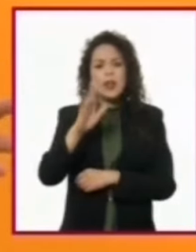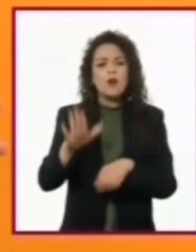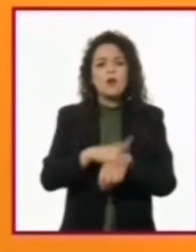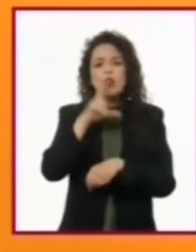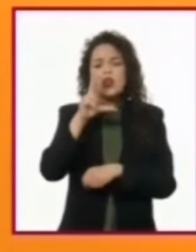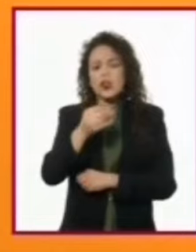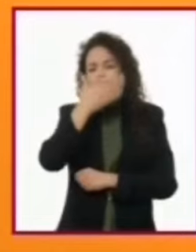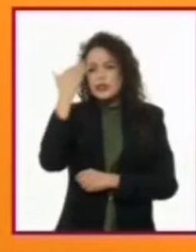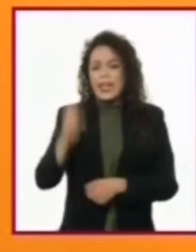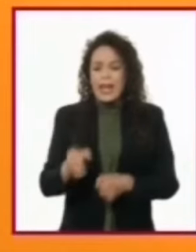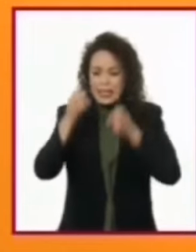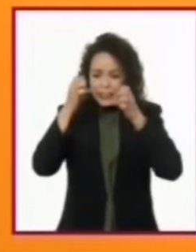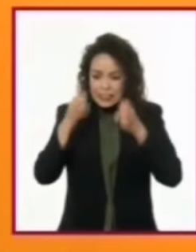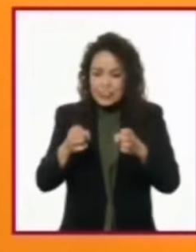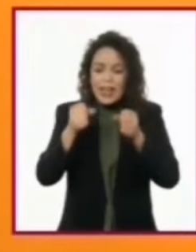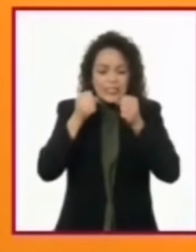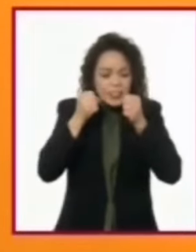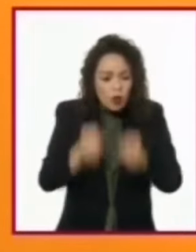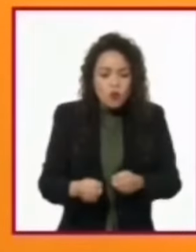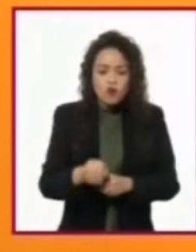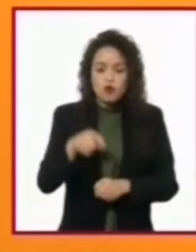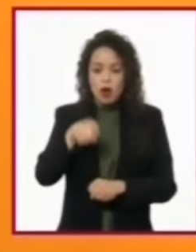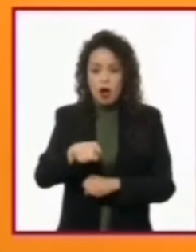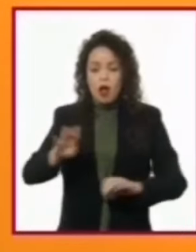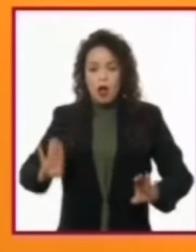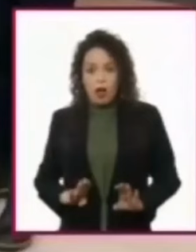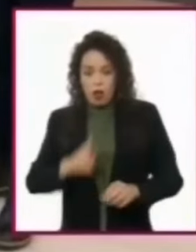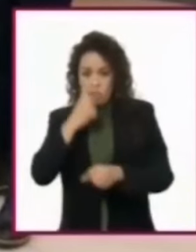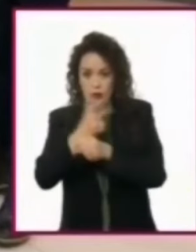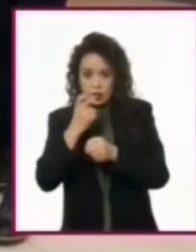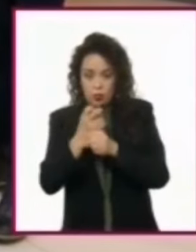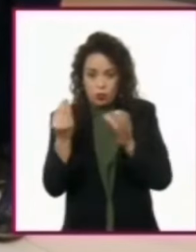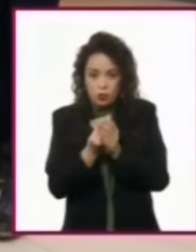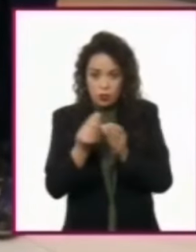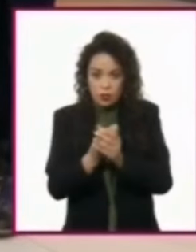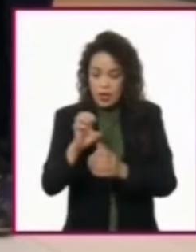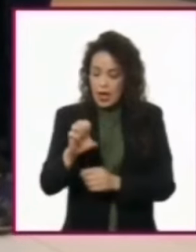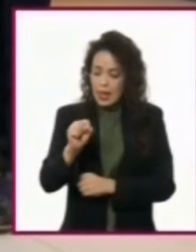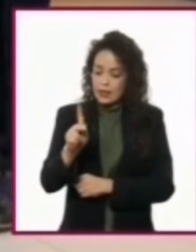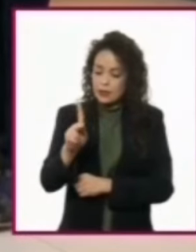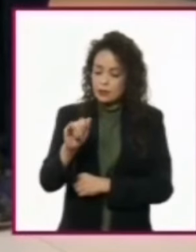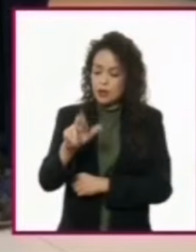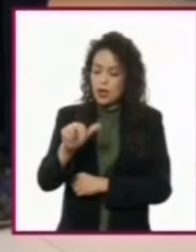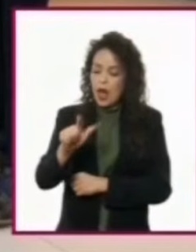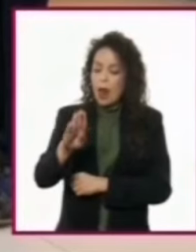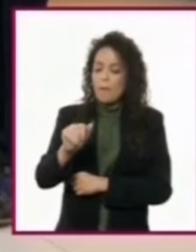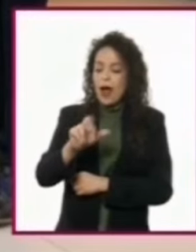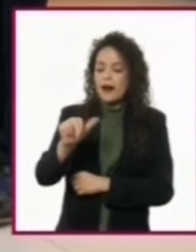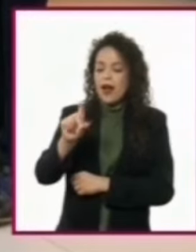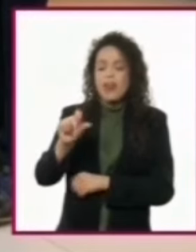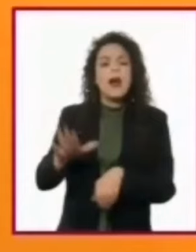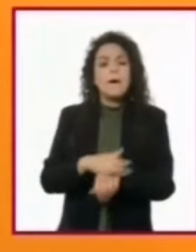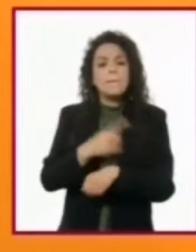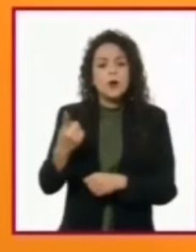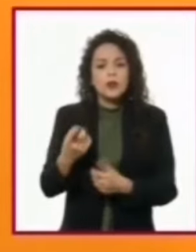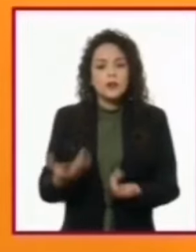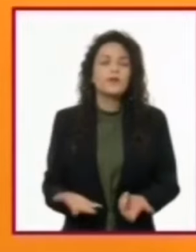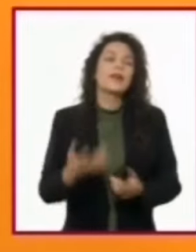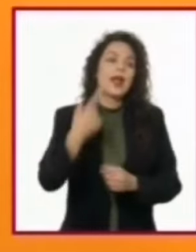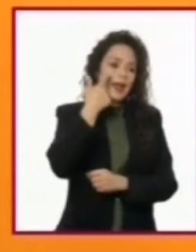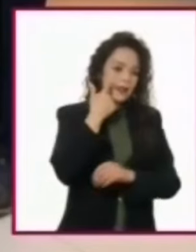Láctea pertenezca al subtipo de galaxia espiral barrada. Pues bien, aún no se tiene certeza de